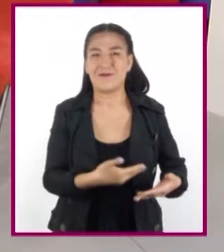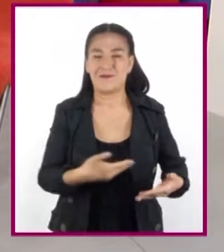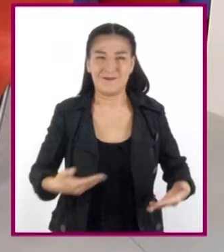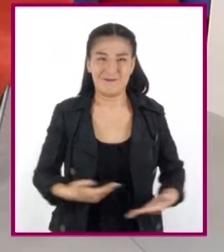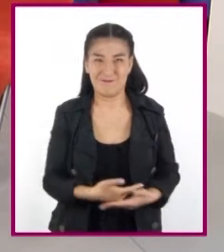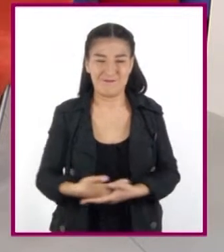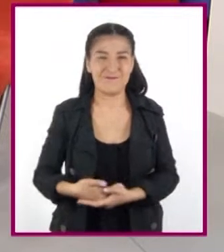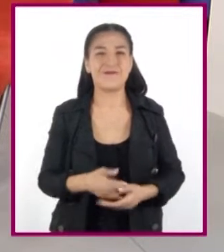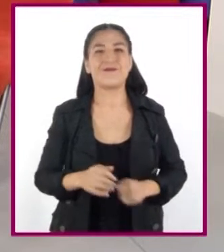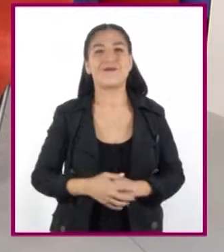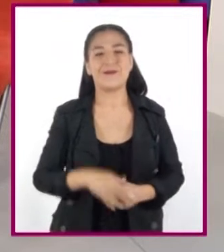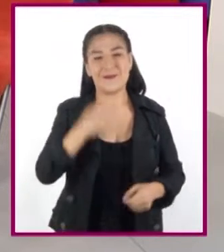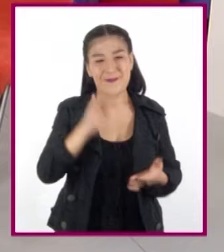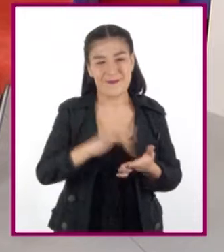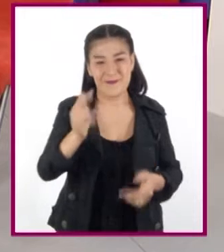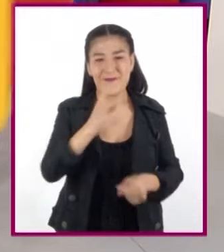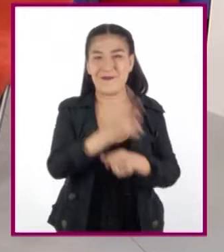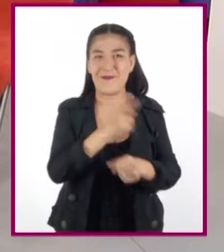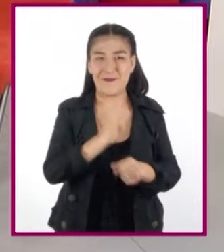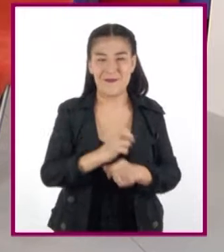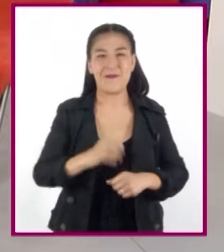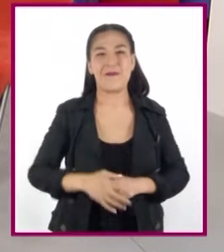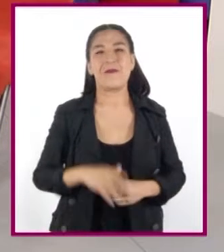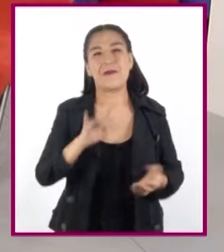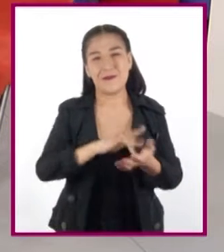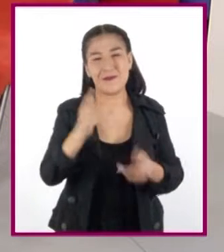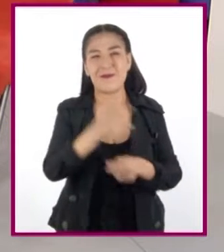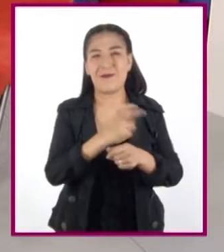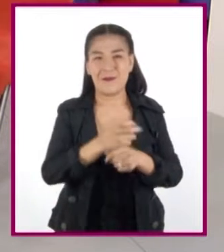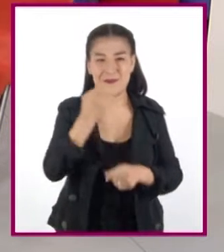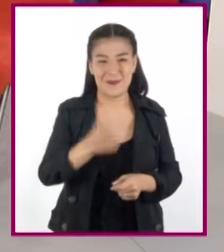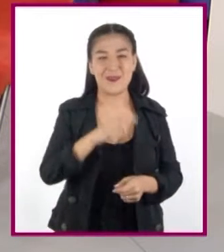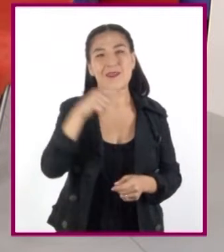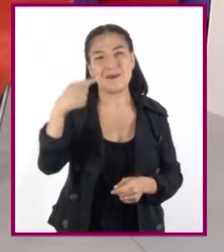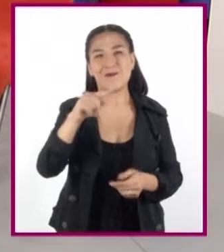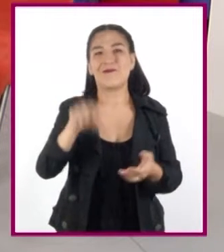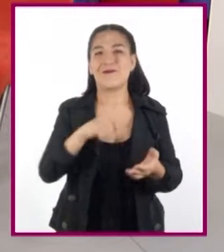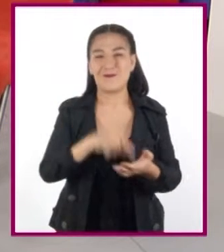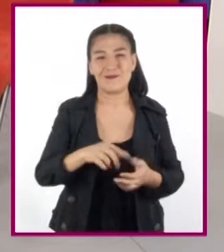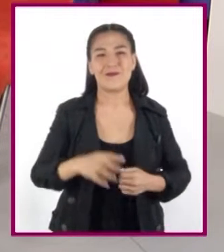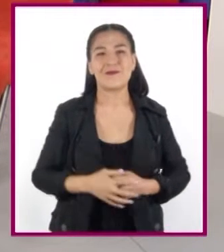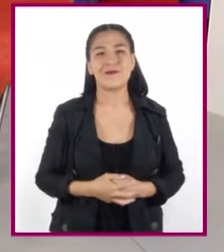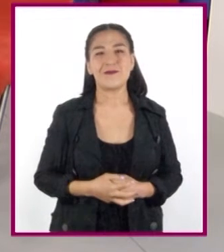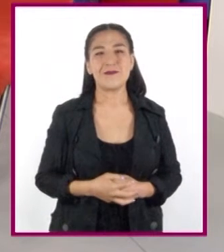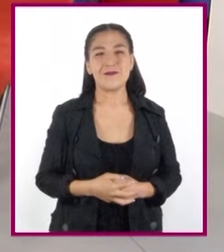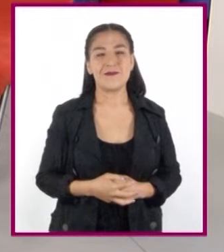Muchas gracias por la invitación. Gracias por invitarnos a este tu espacio.